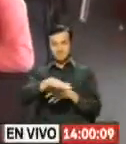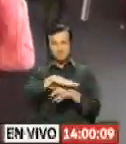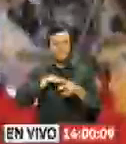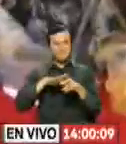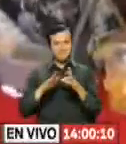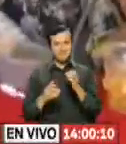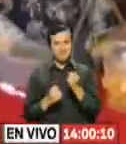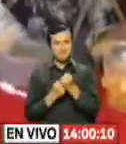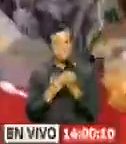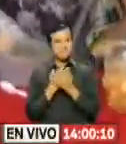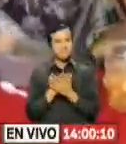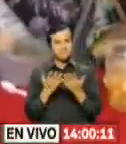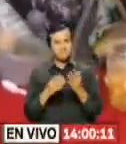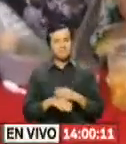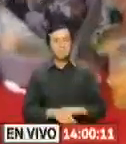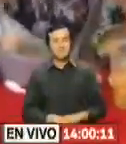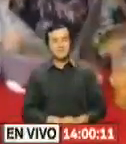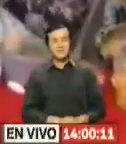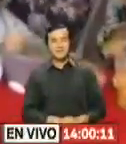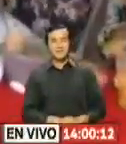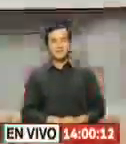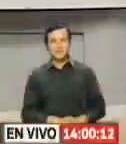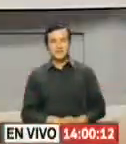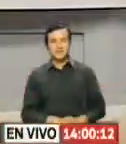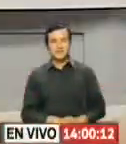alrededores. Mirta Carrillo, Telediario.